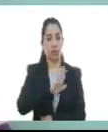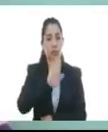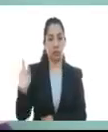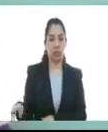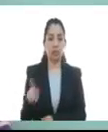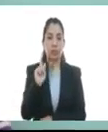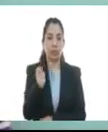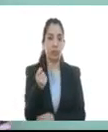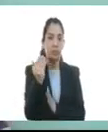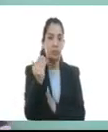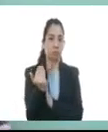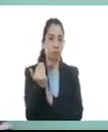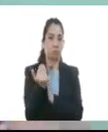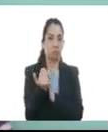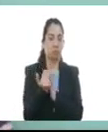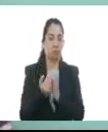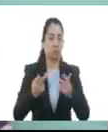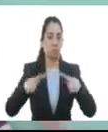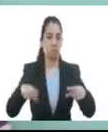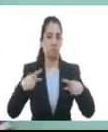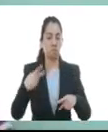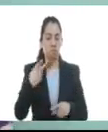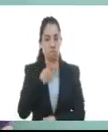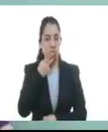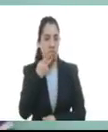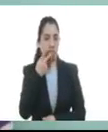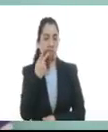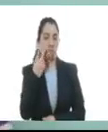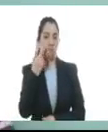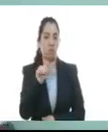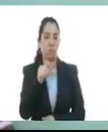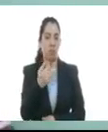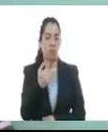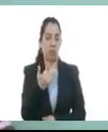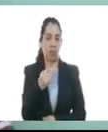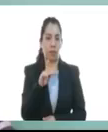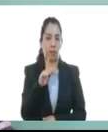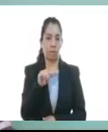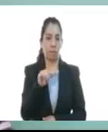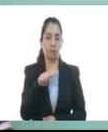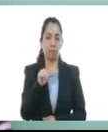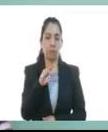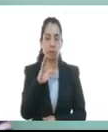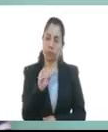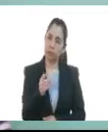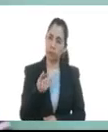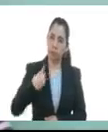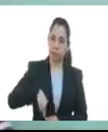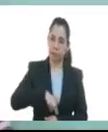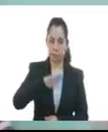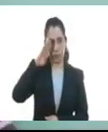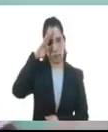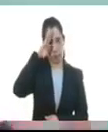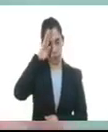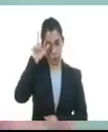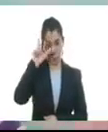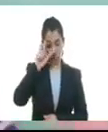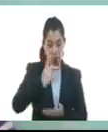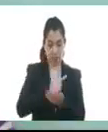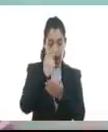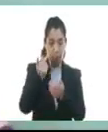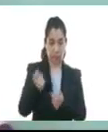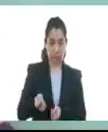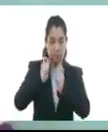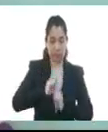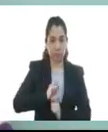muy crítica y lo reflexionábamos ahora a raíz del premio, precisamente, que nosotros íbamos a buscar pues esta